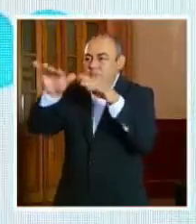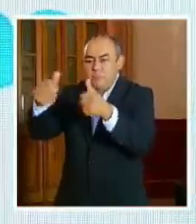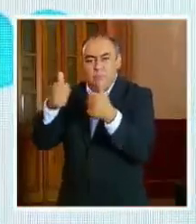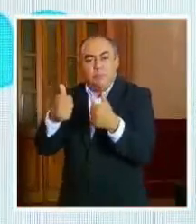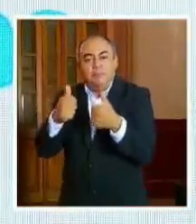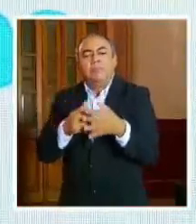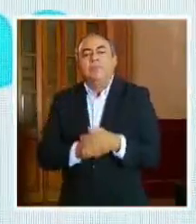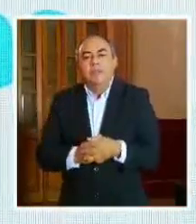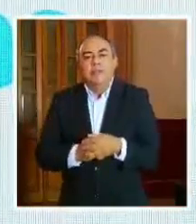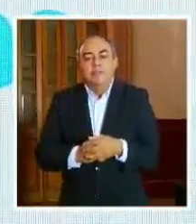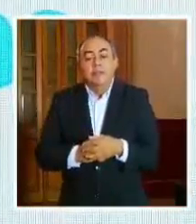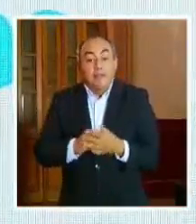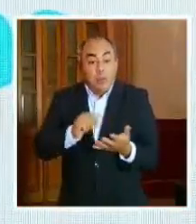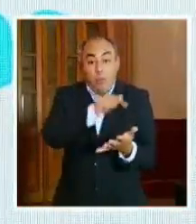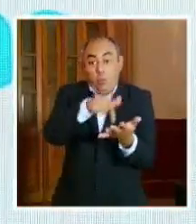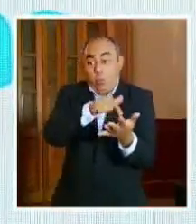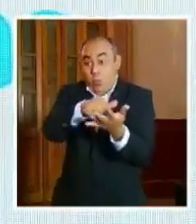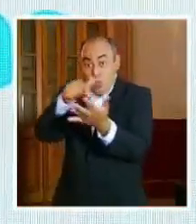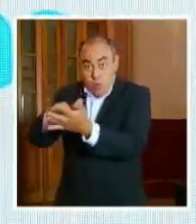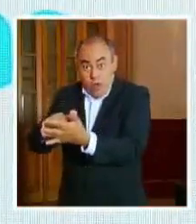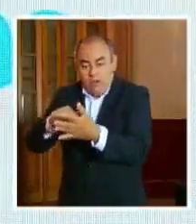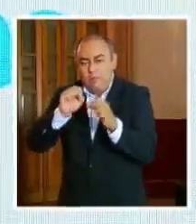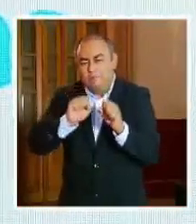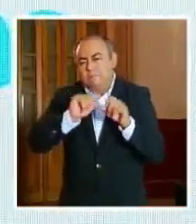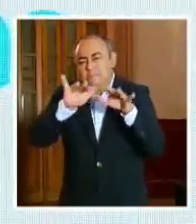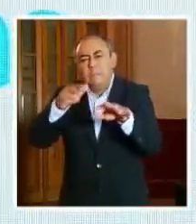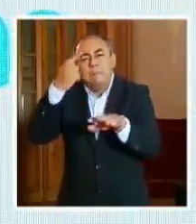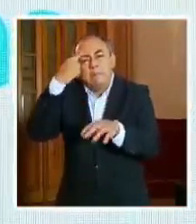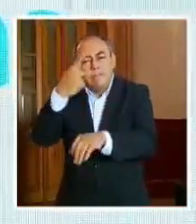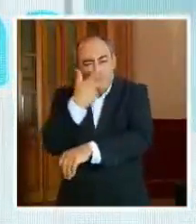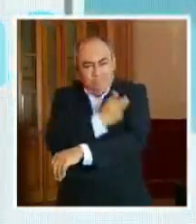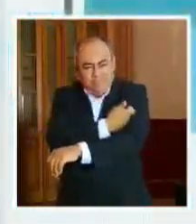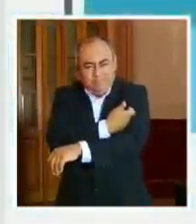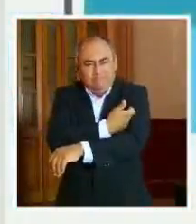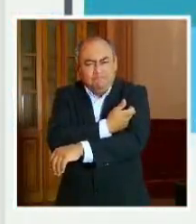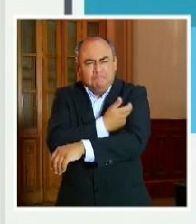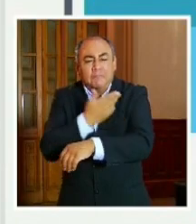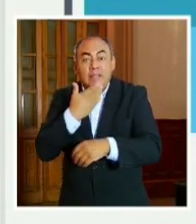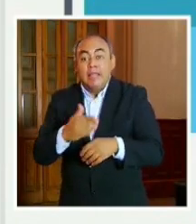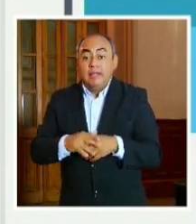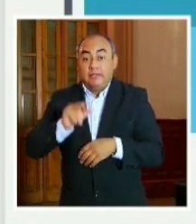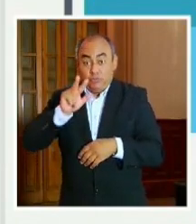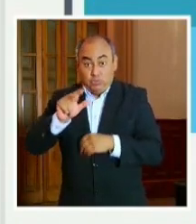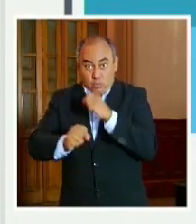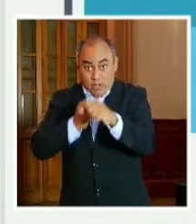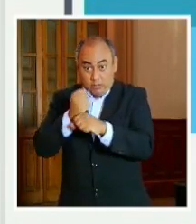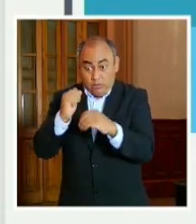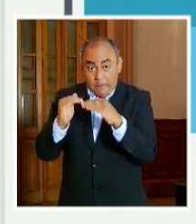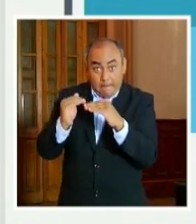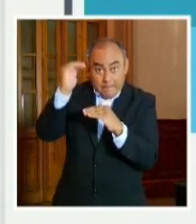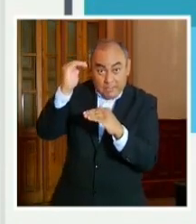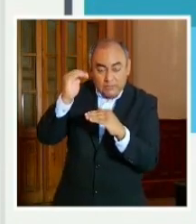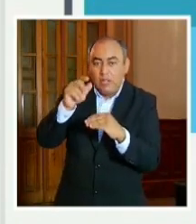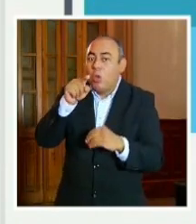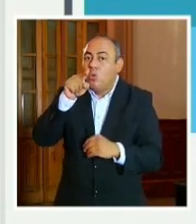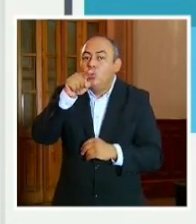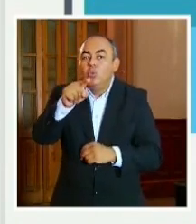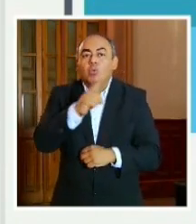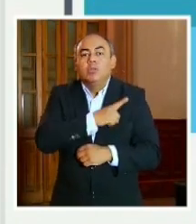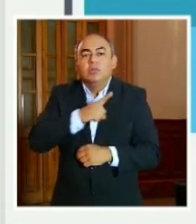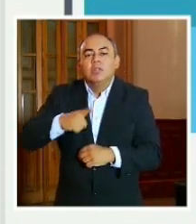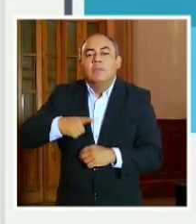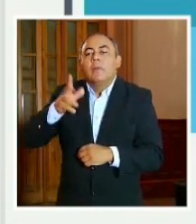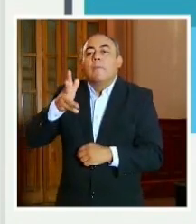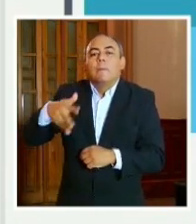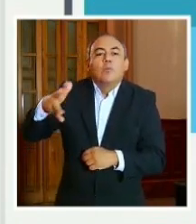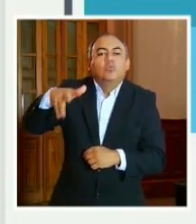de vacunación, recordarles que si eres mayor de 18 años, tienes que buscar dónde se